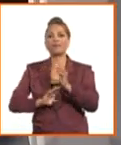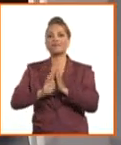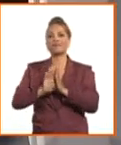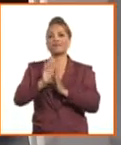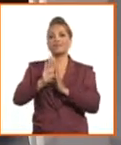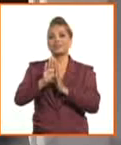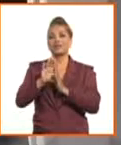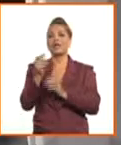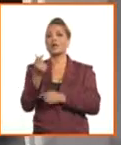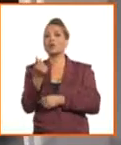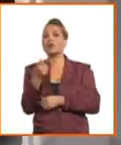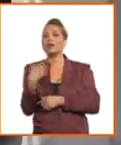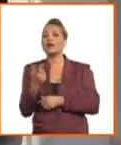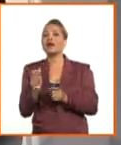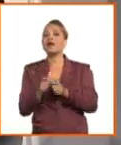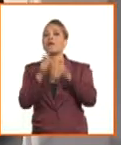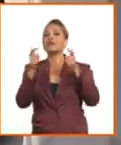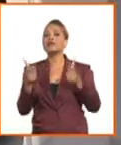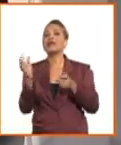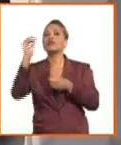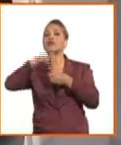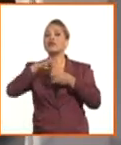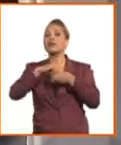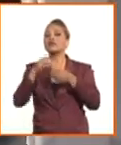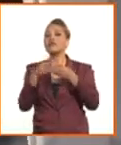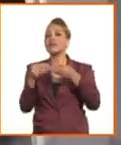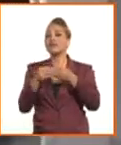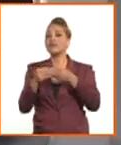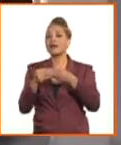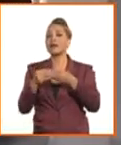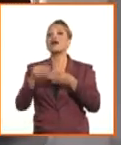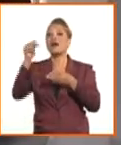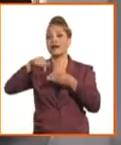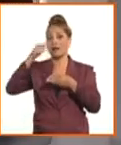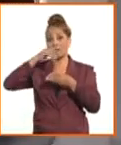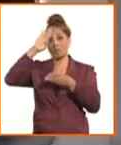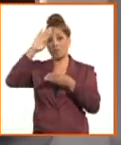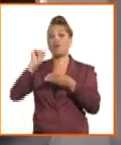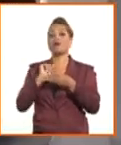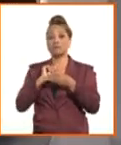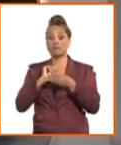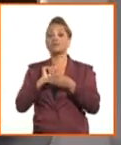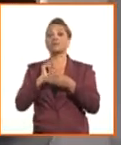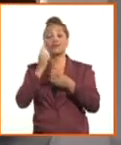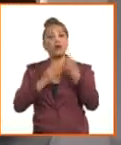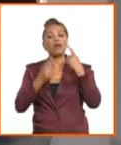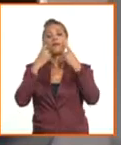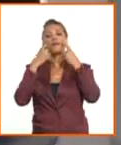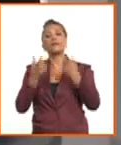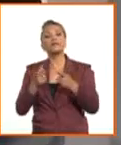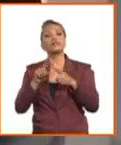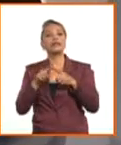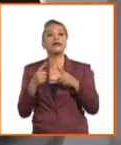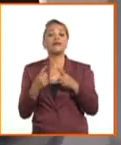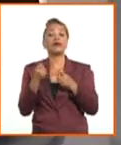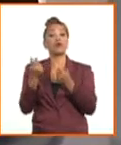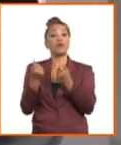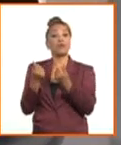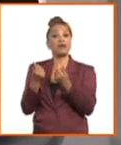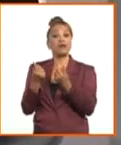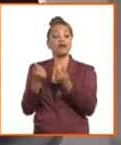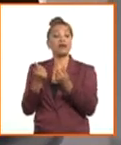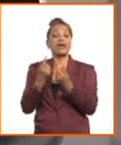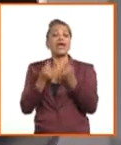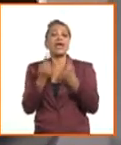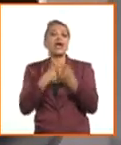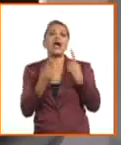la economía es incrementar los ingresos en divisas al país. Ya eso es un asunto que tenemos que tomar en consideración porque la economía es una economía abierta, la